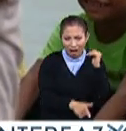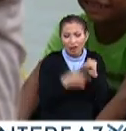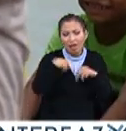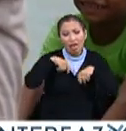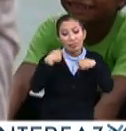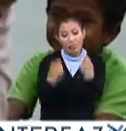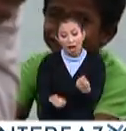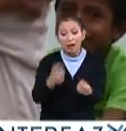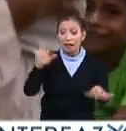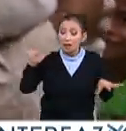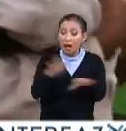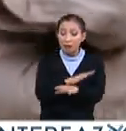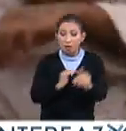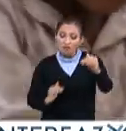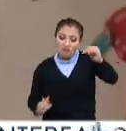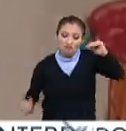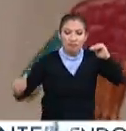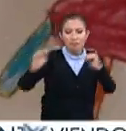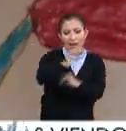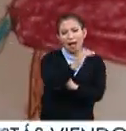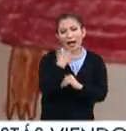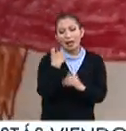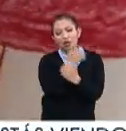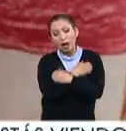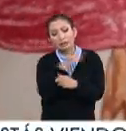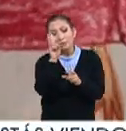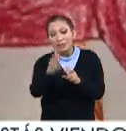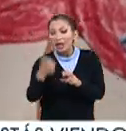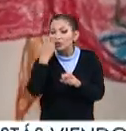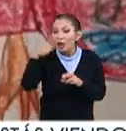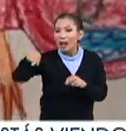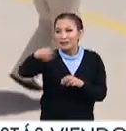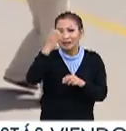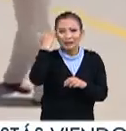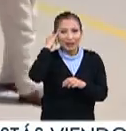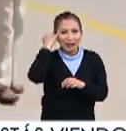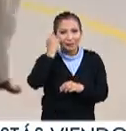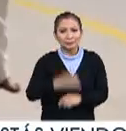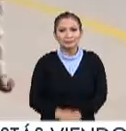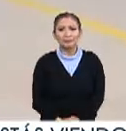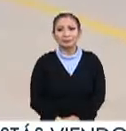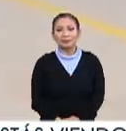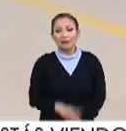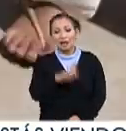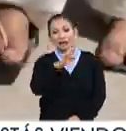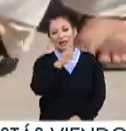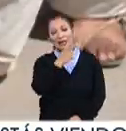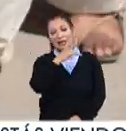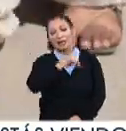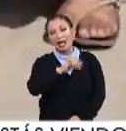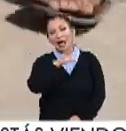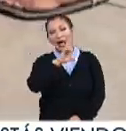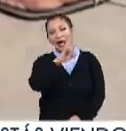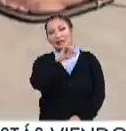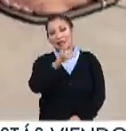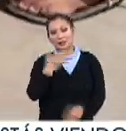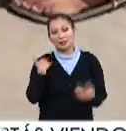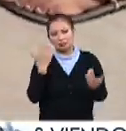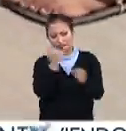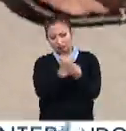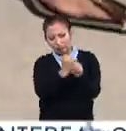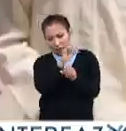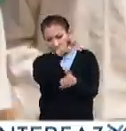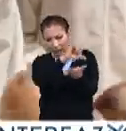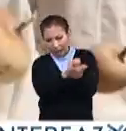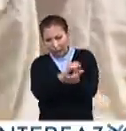y darle la vuelta a los indicadores educativos y la realidad de las escuelas indígenas. Regina Martínez Casas, académica del Centro